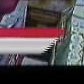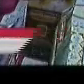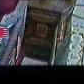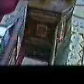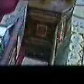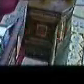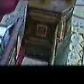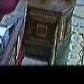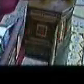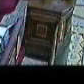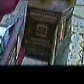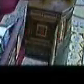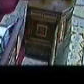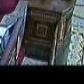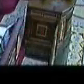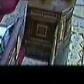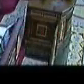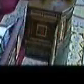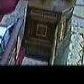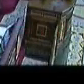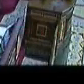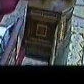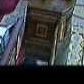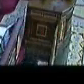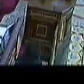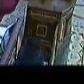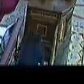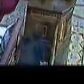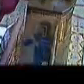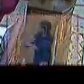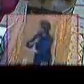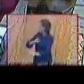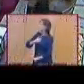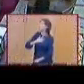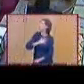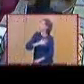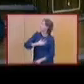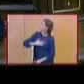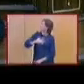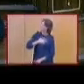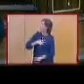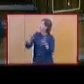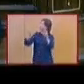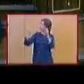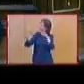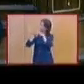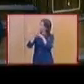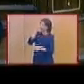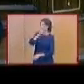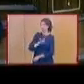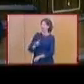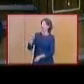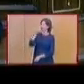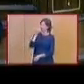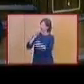quiero decirle que estoy muy satisfecha por la respuesta que ha dado en los temas de Canarias. Ha sido exhaustivo,